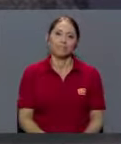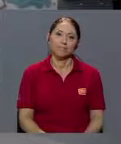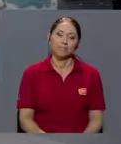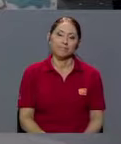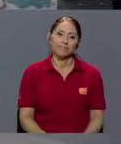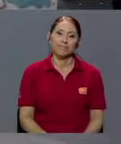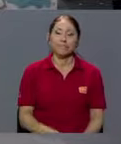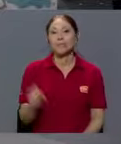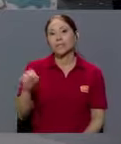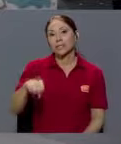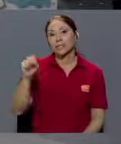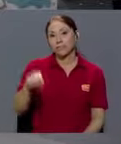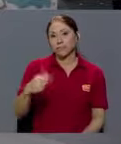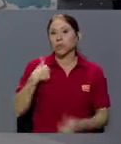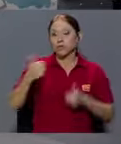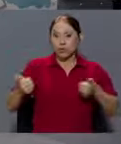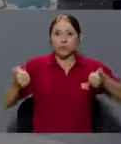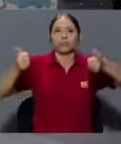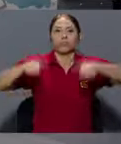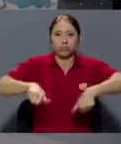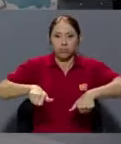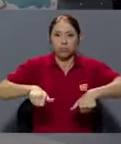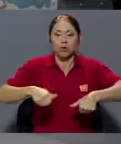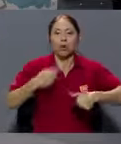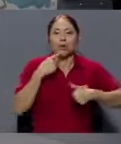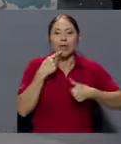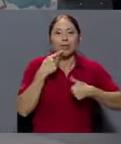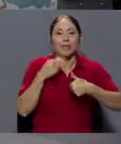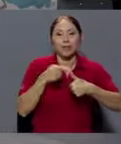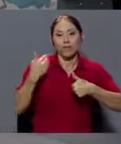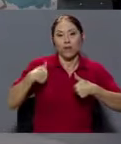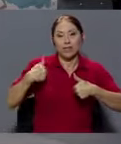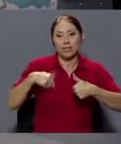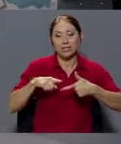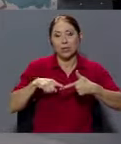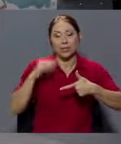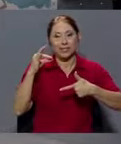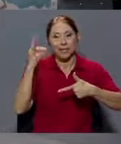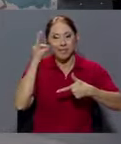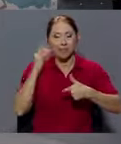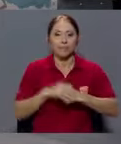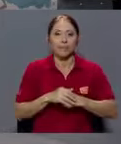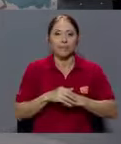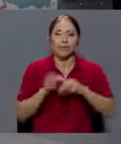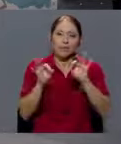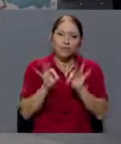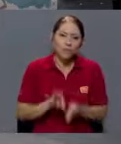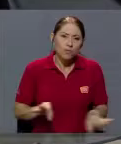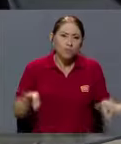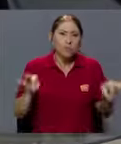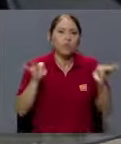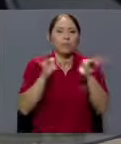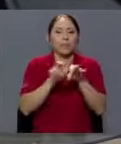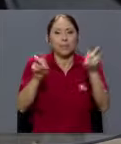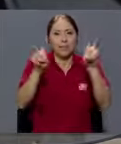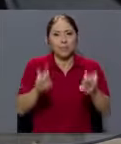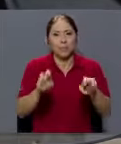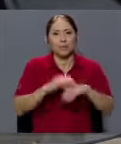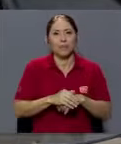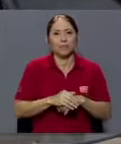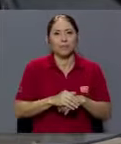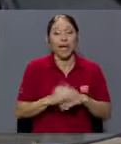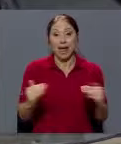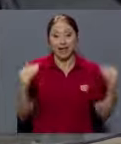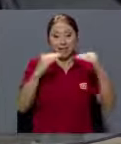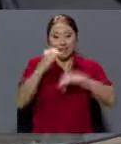tipo? Sí, yo coincido con lo que han dicho tanto Francisco como Isabel, Maribel. Es fundamental esta prueba.